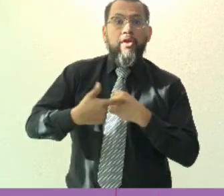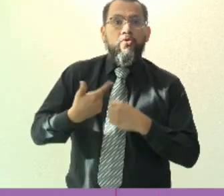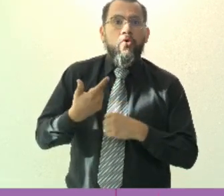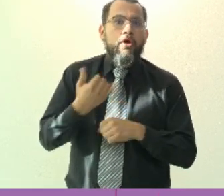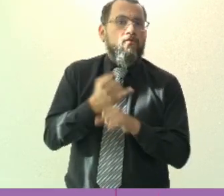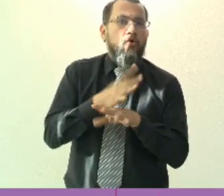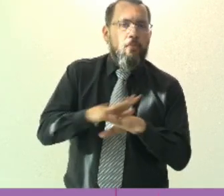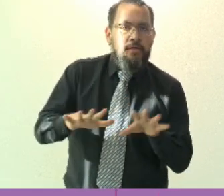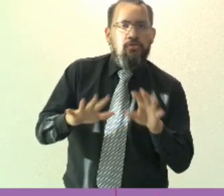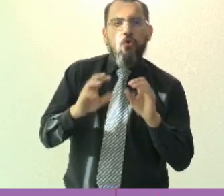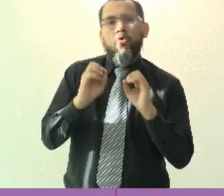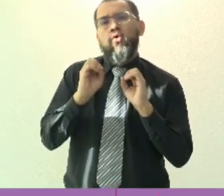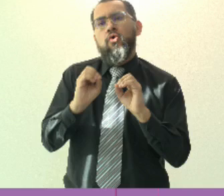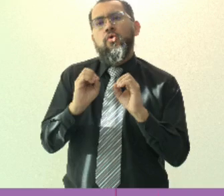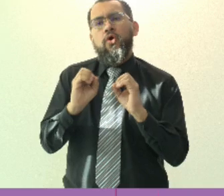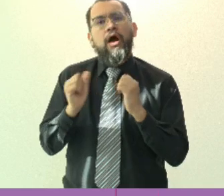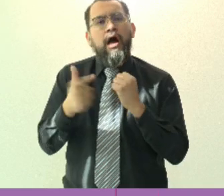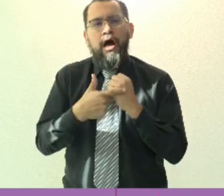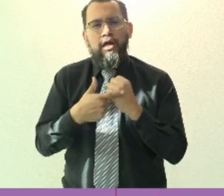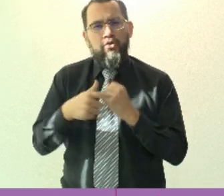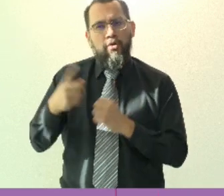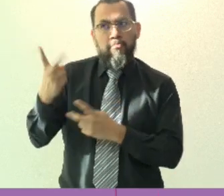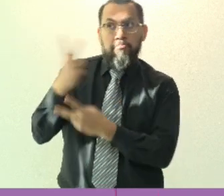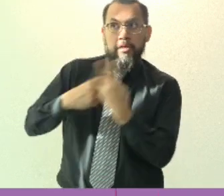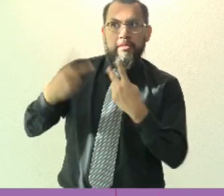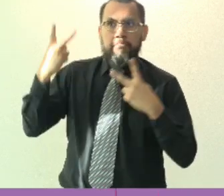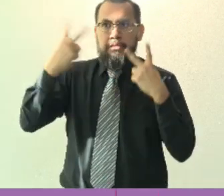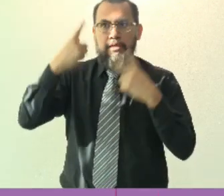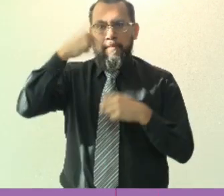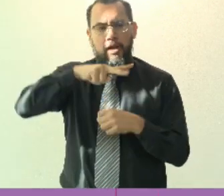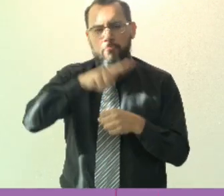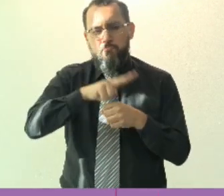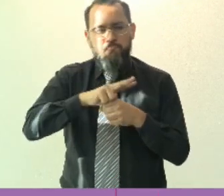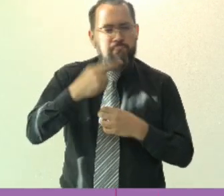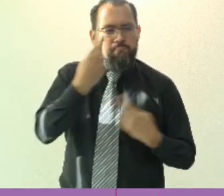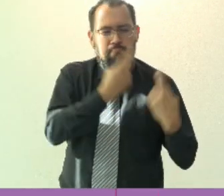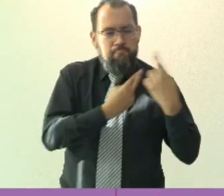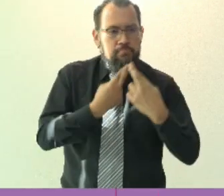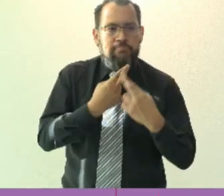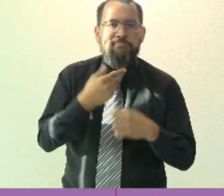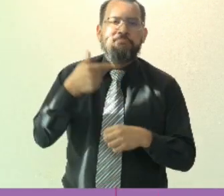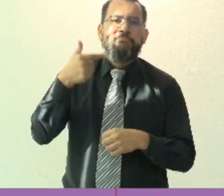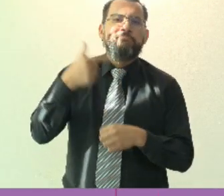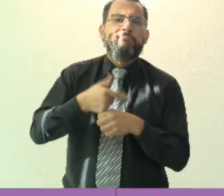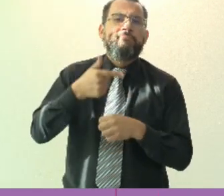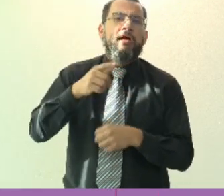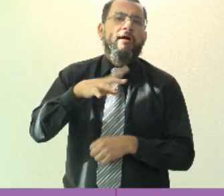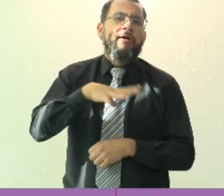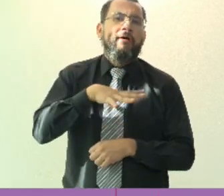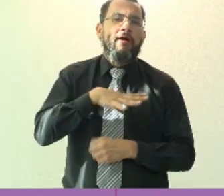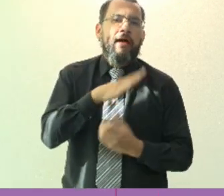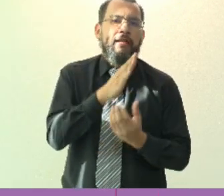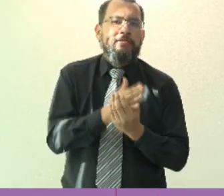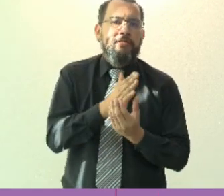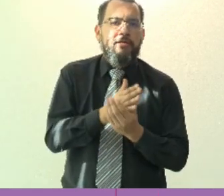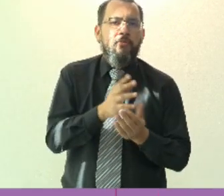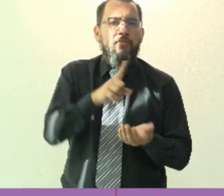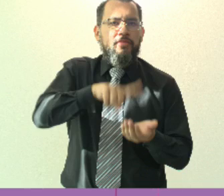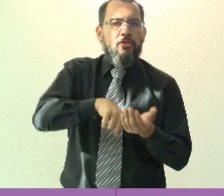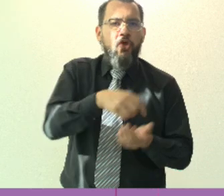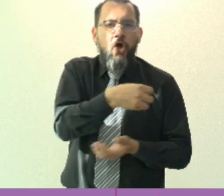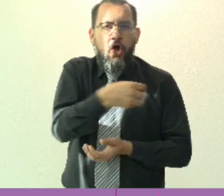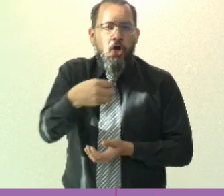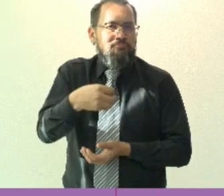tenemos un acto de auditoría es cuando nos percatamos que nuestro archivo no está del